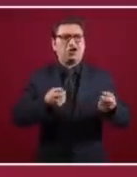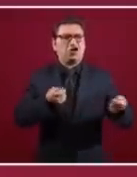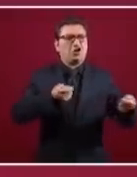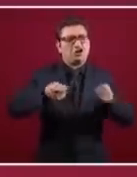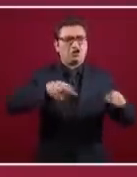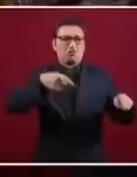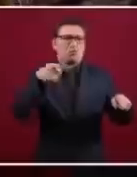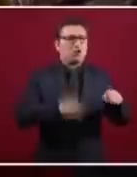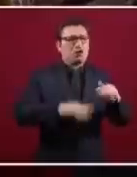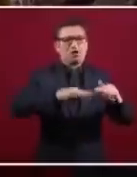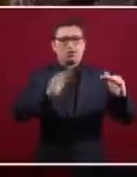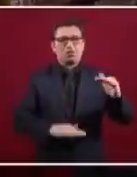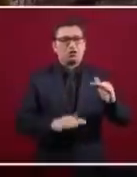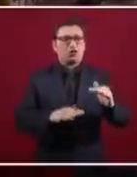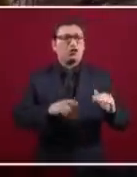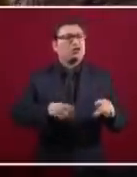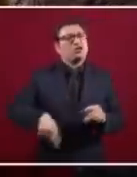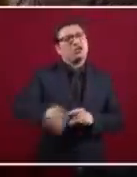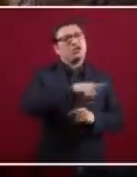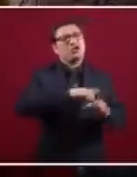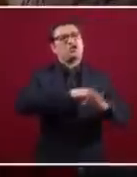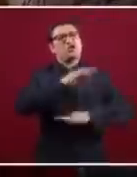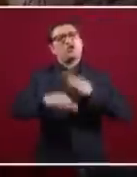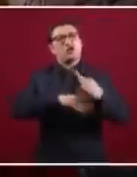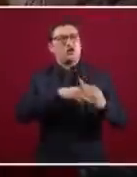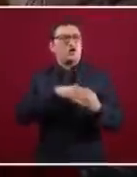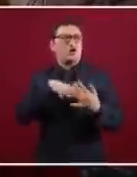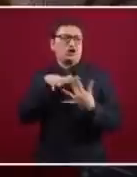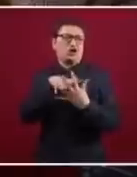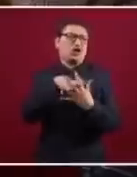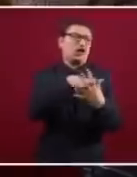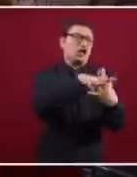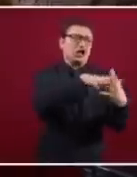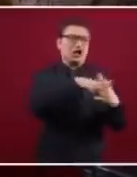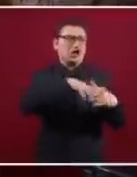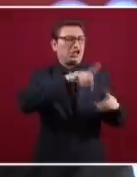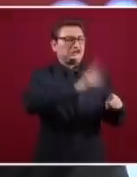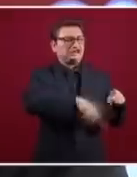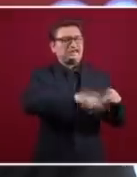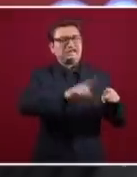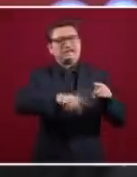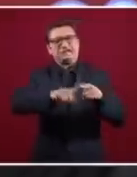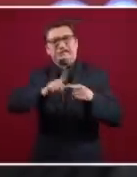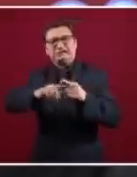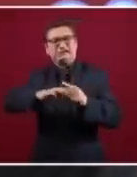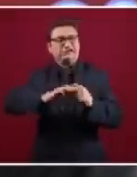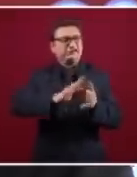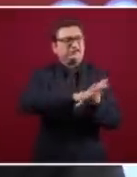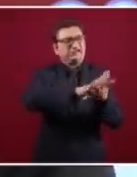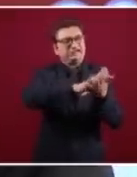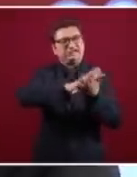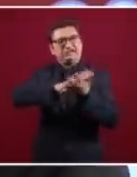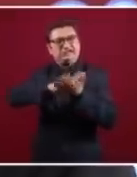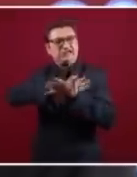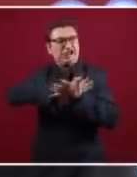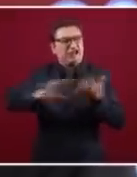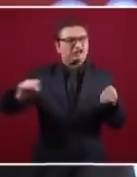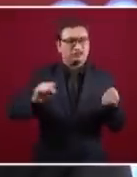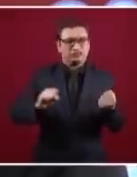te quieres arrasar de querer exterminar de querer acabar